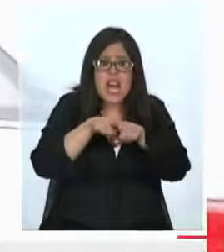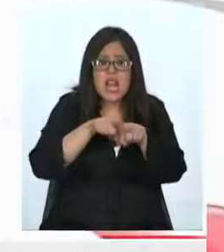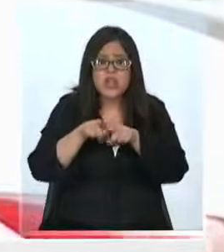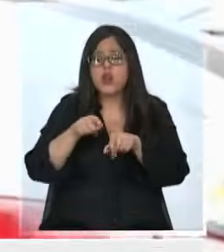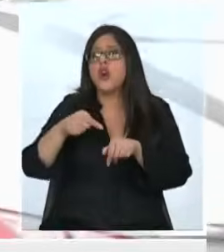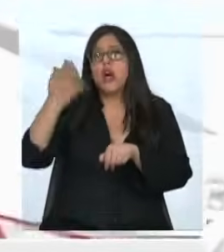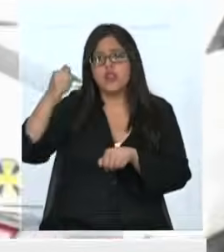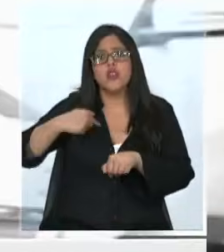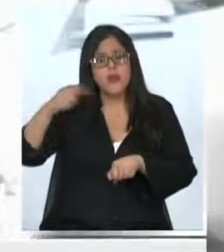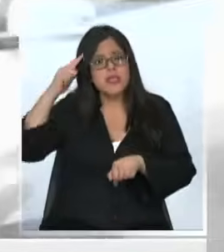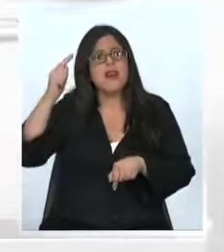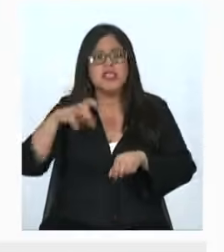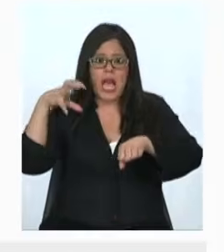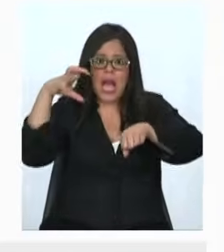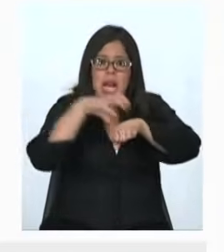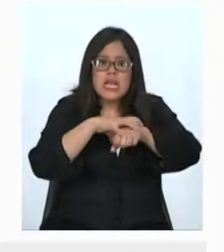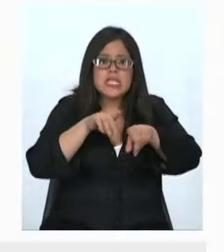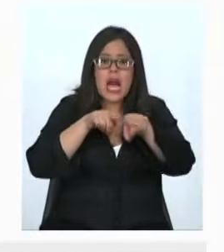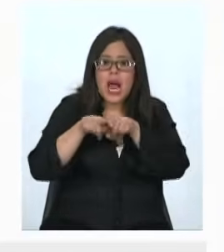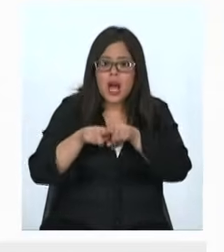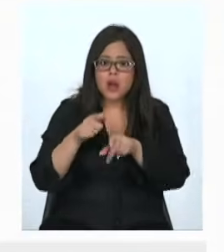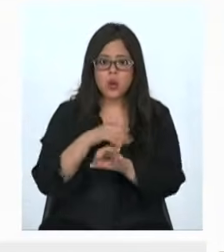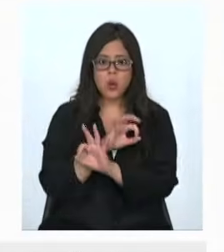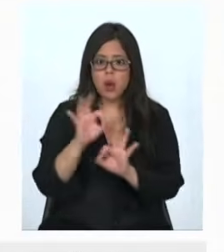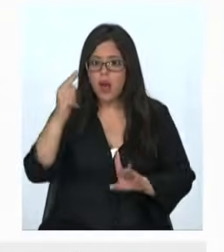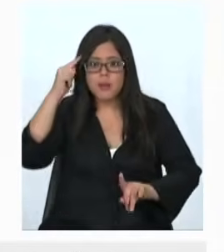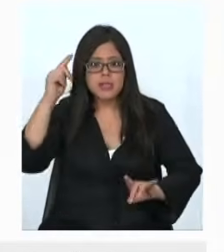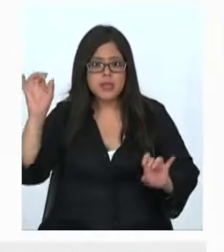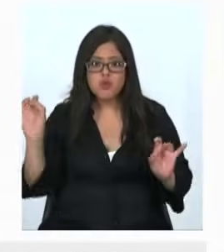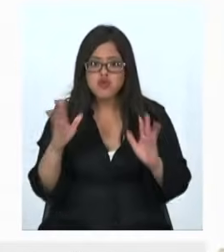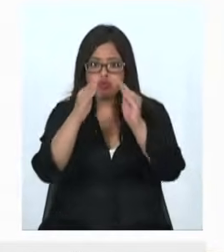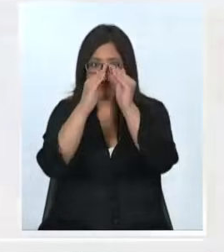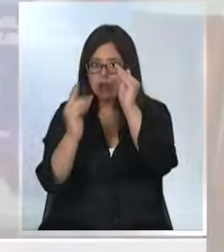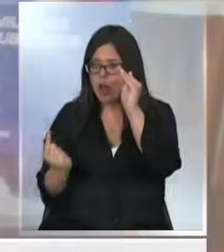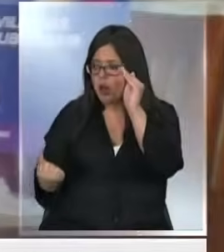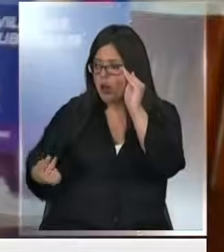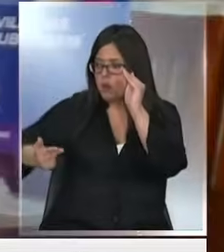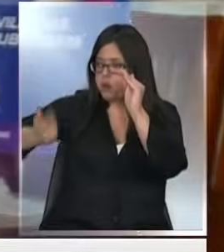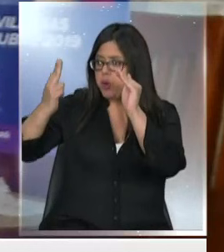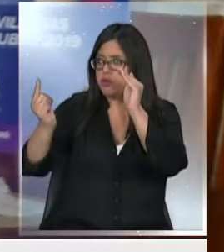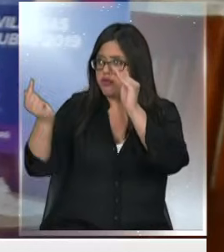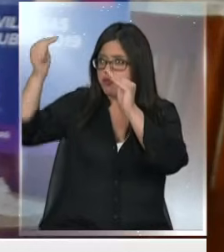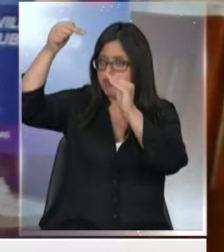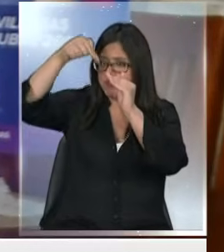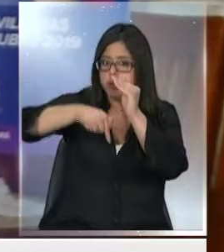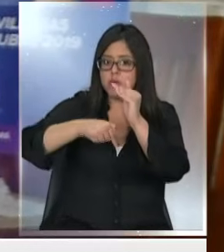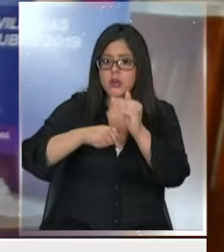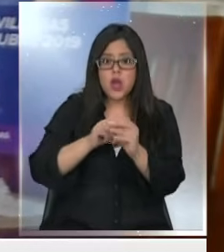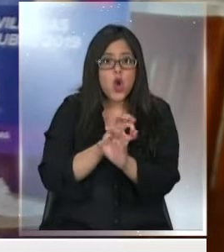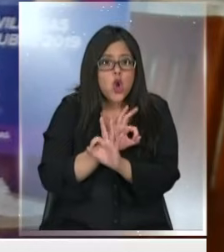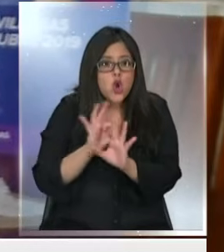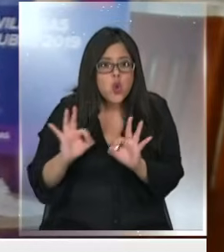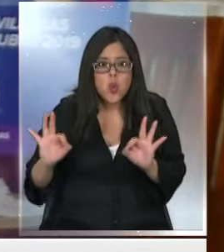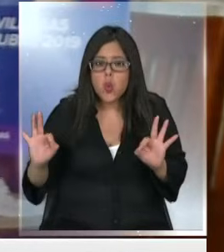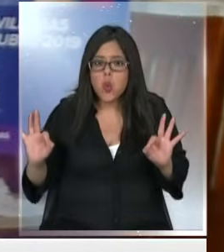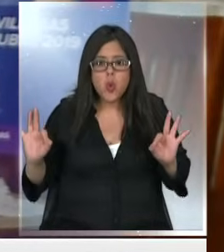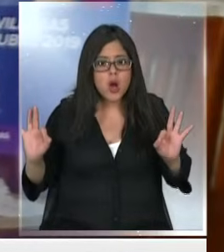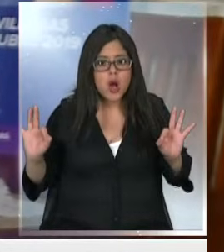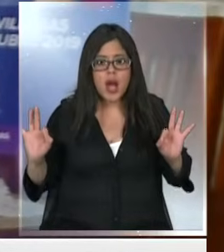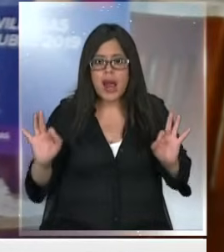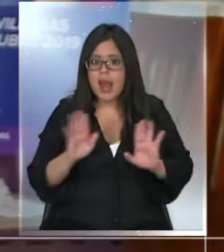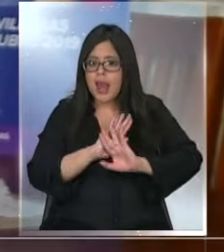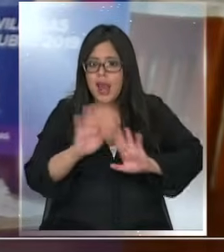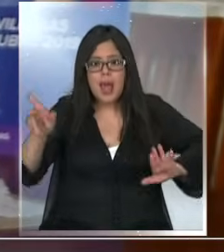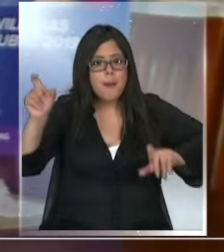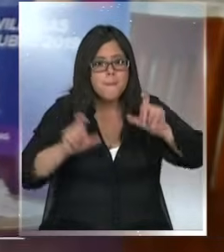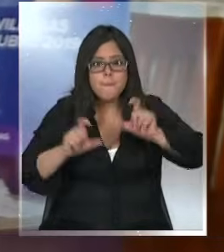pensé que lo había mordido un ratón. Nunca pensé que hubiese sido una bala. Yo creo que nadie en el mundo